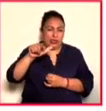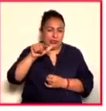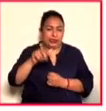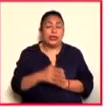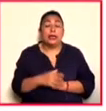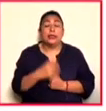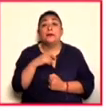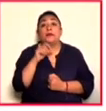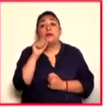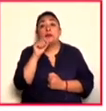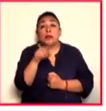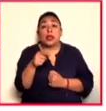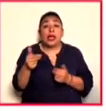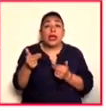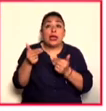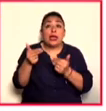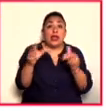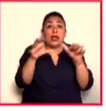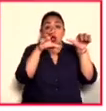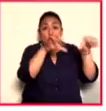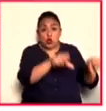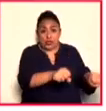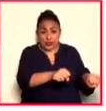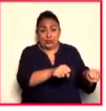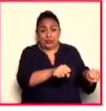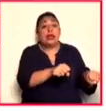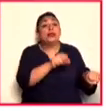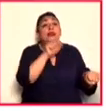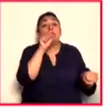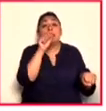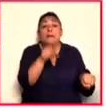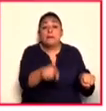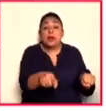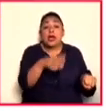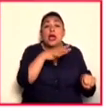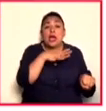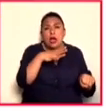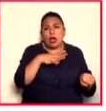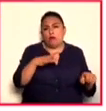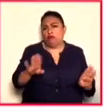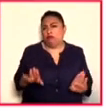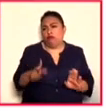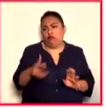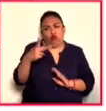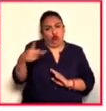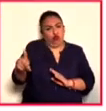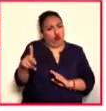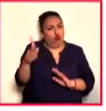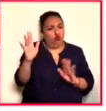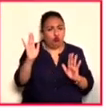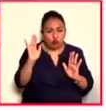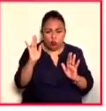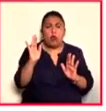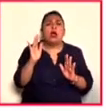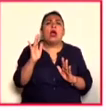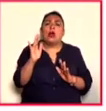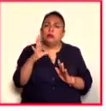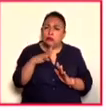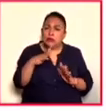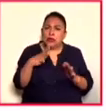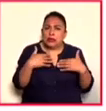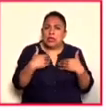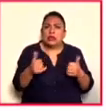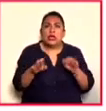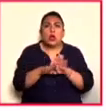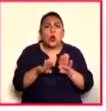lado, herederas de la conquista, pero por otro lado, que tienen una personalidad propia, que están asimilando todo